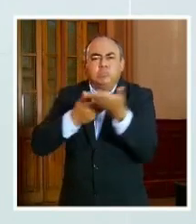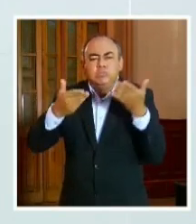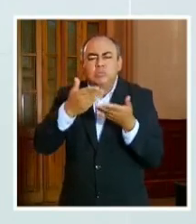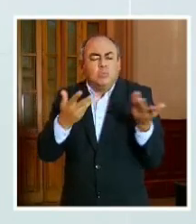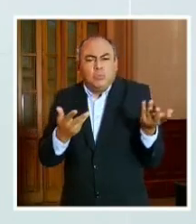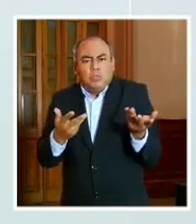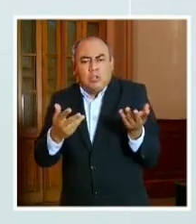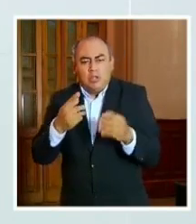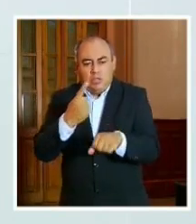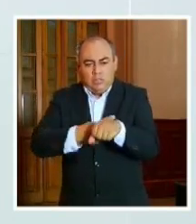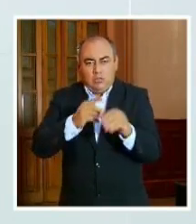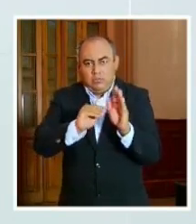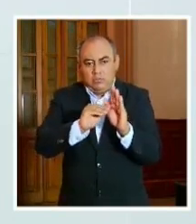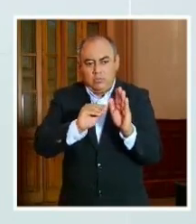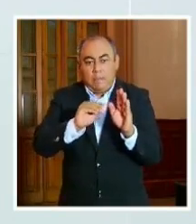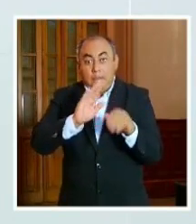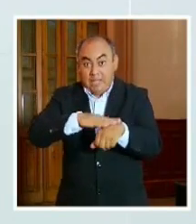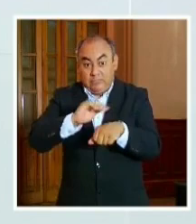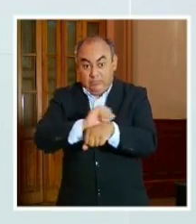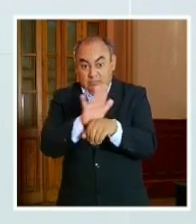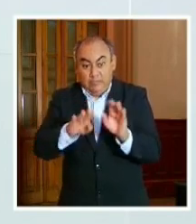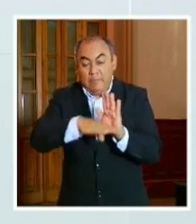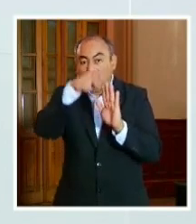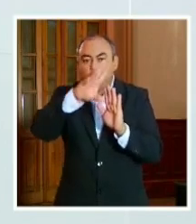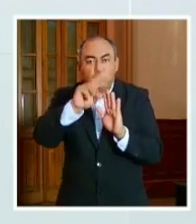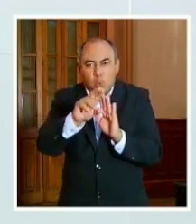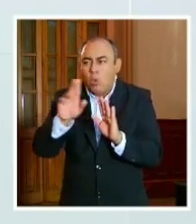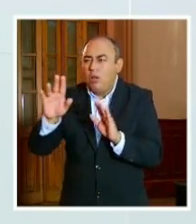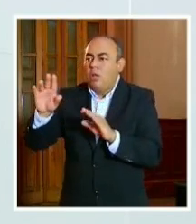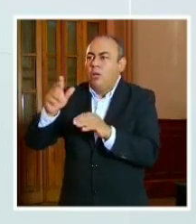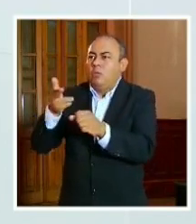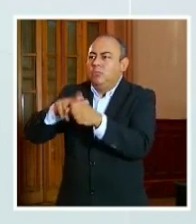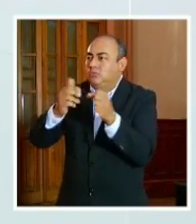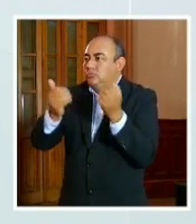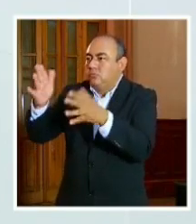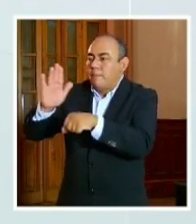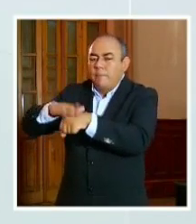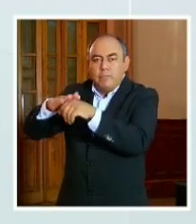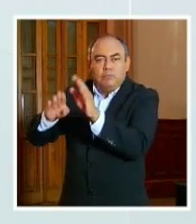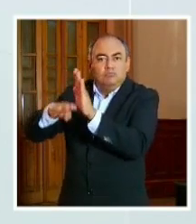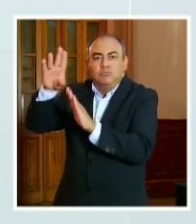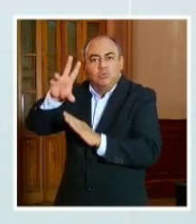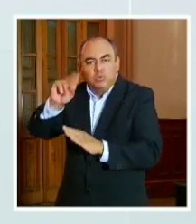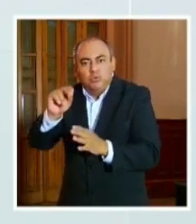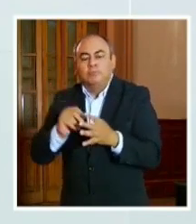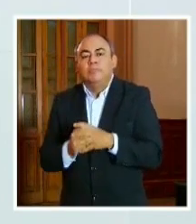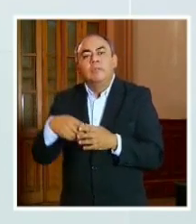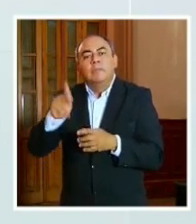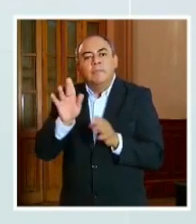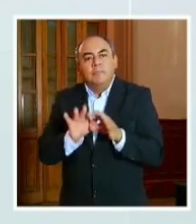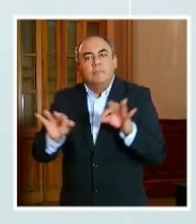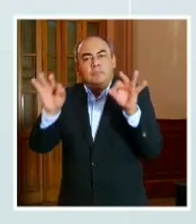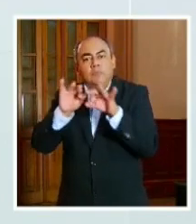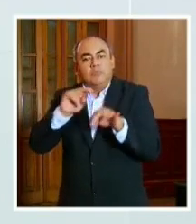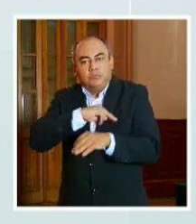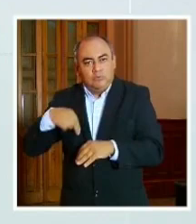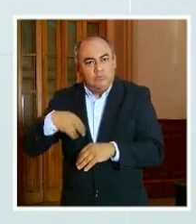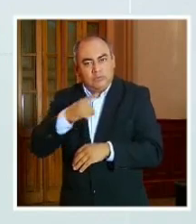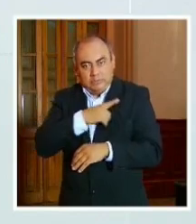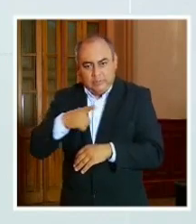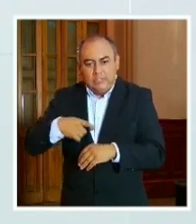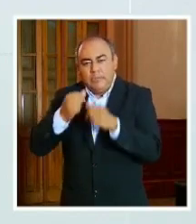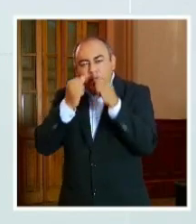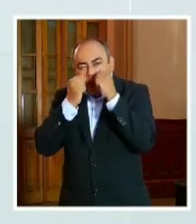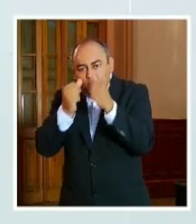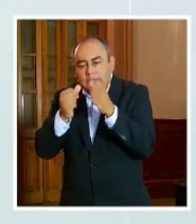en las defunciones, en los casos, etcétera. Sin embargo, debemos de estar muy atentos a cuáles son las recomendaciones.